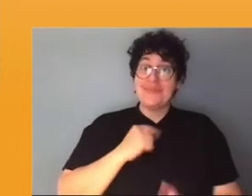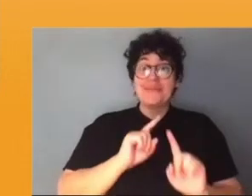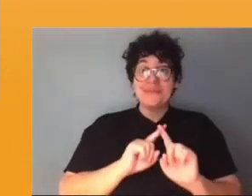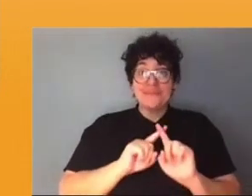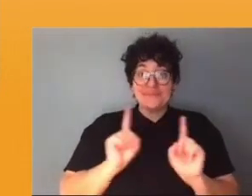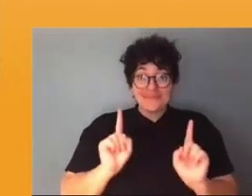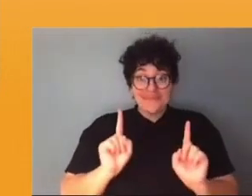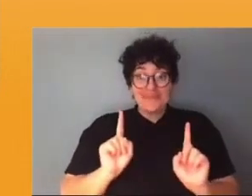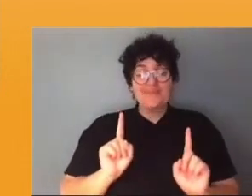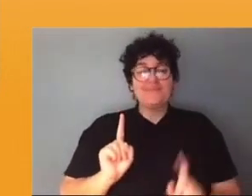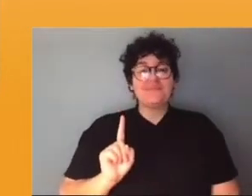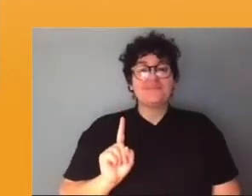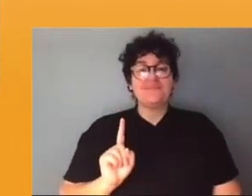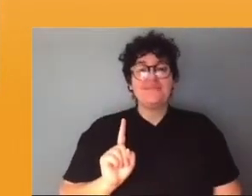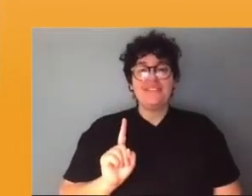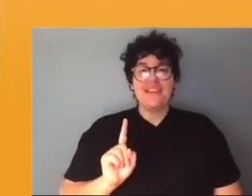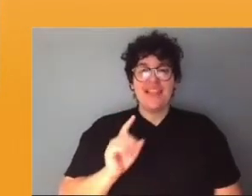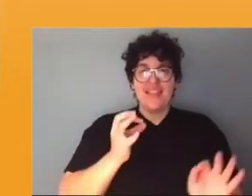que